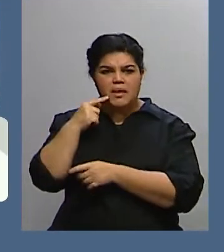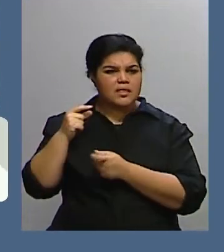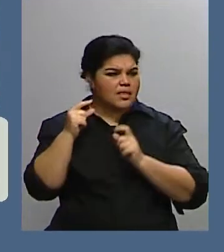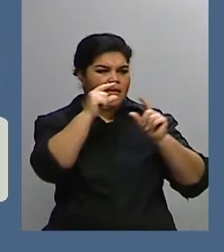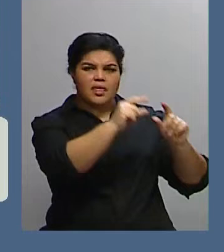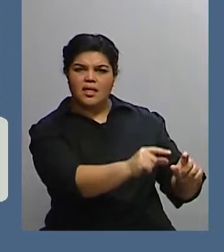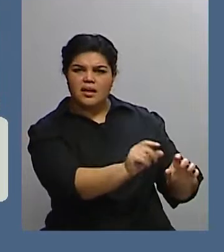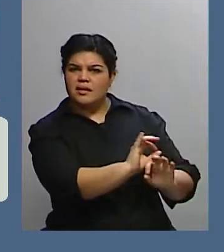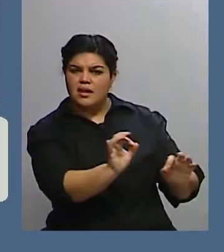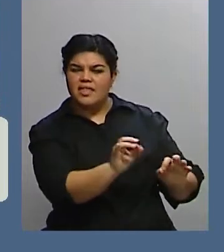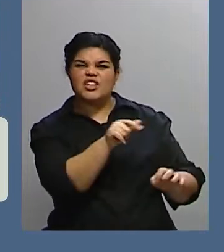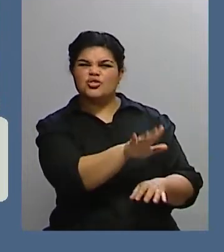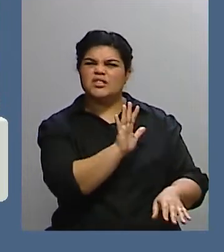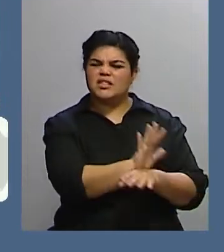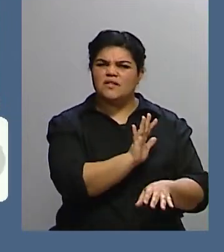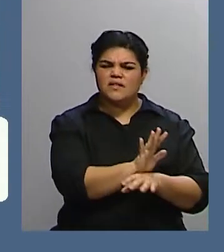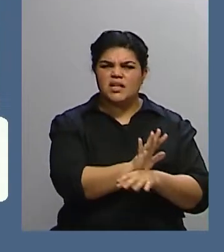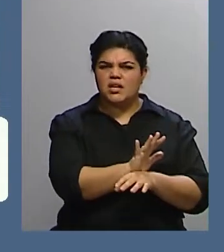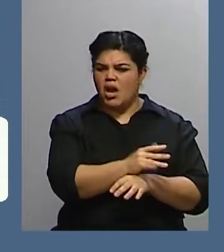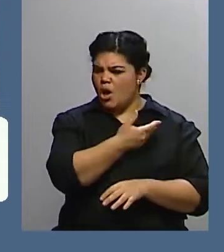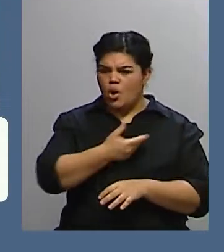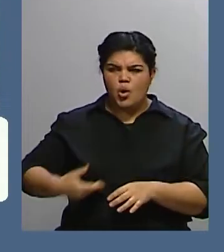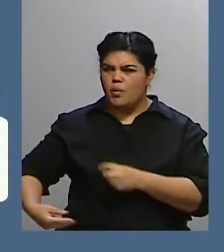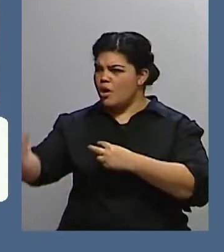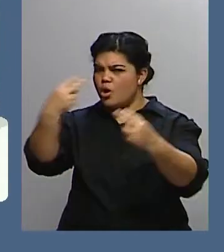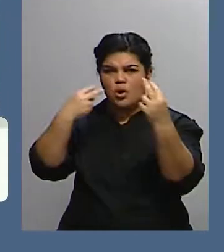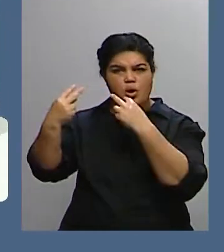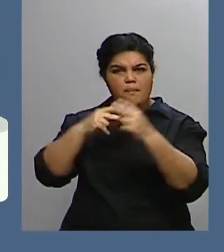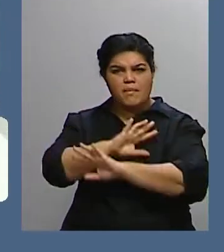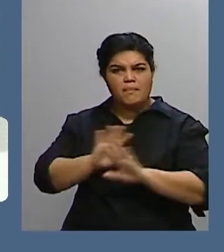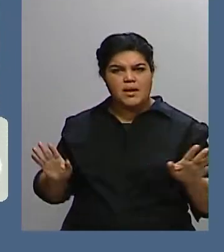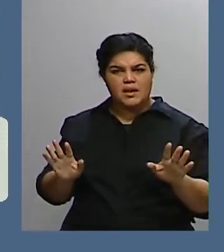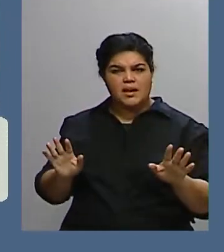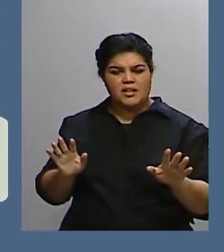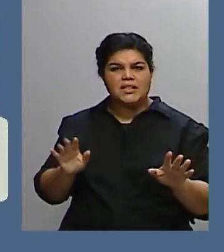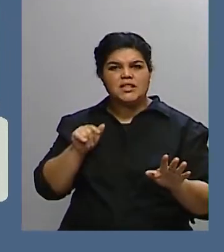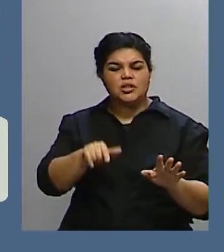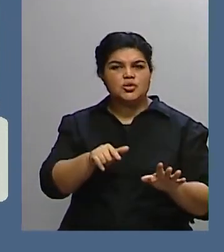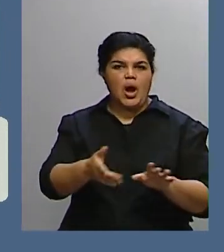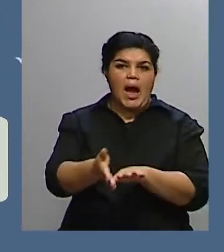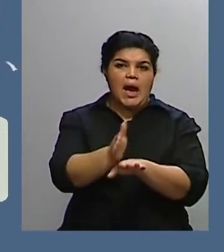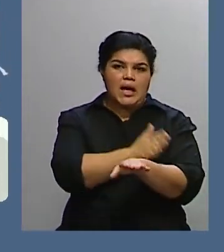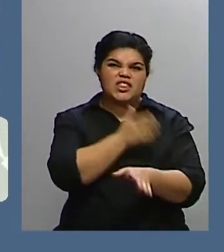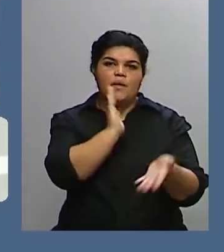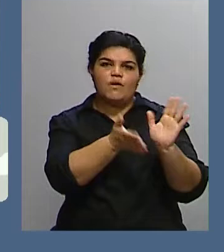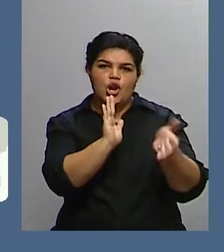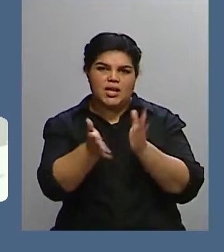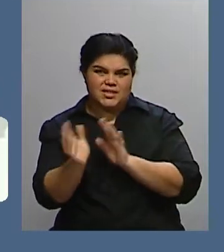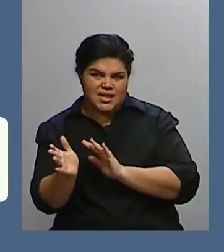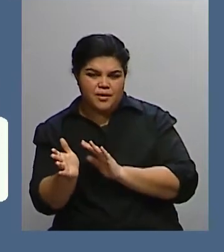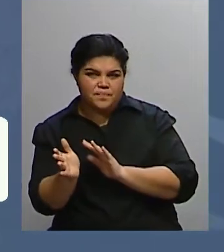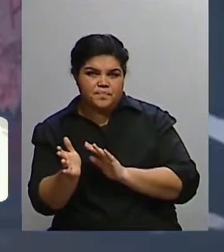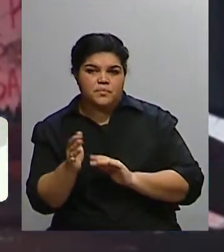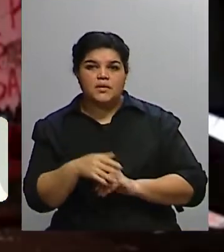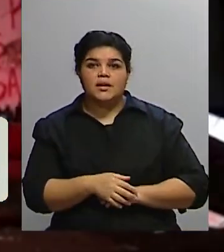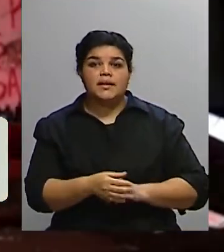legítimo que alguien sea compensado por un daño causado sobre todo por hechos de violencia, pero respecto a la violencia que sufren las